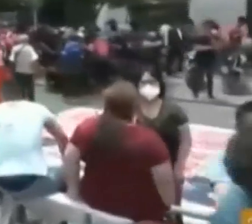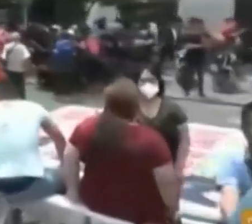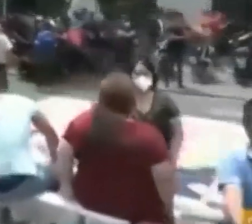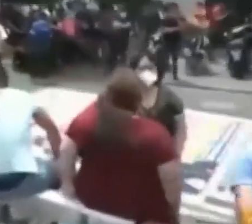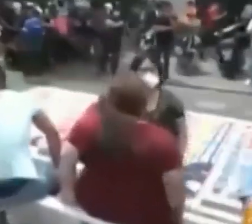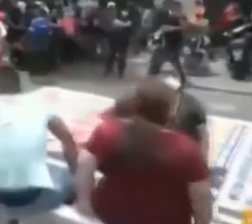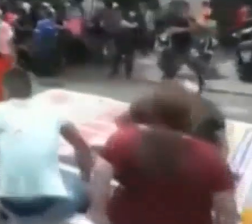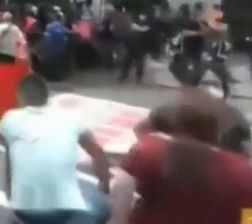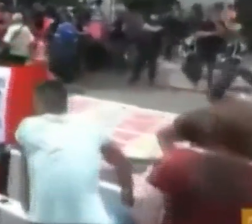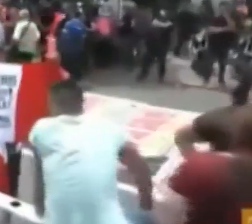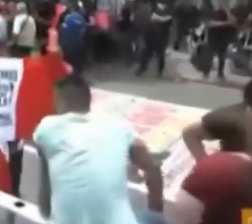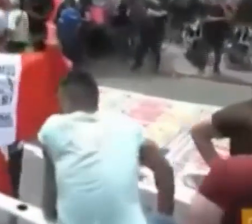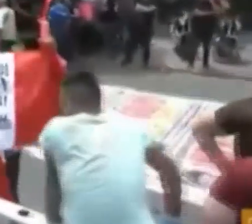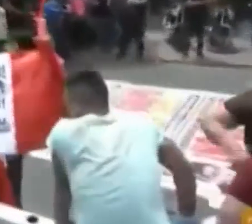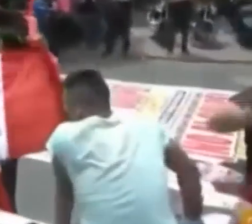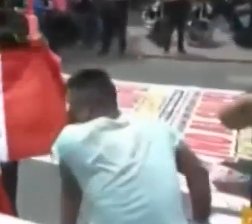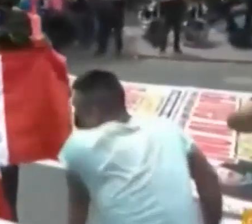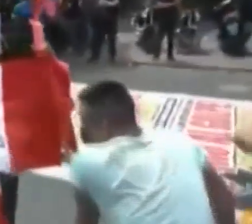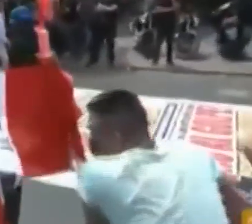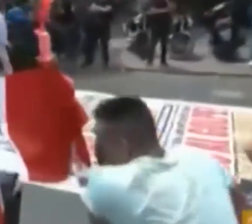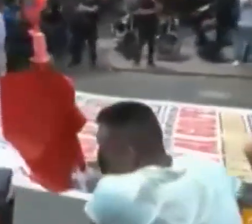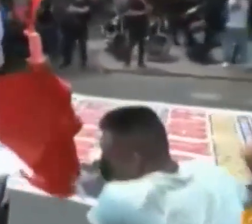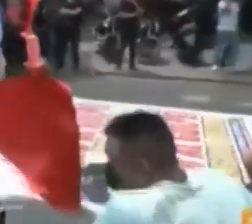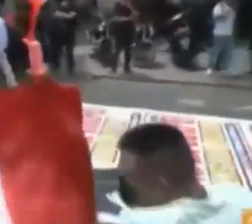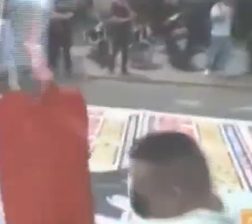sitio más adelante.